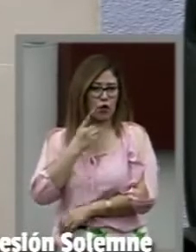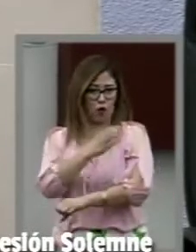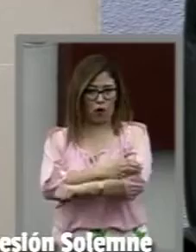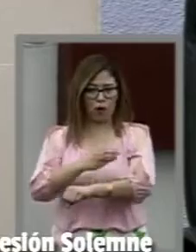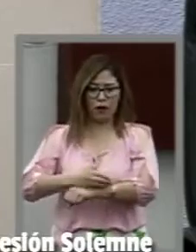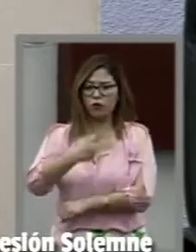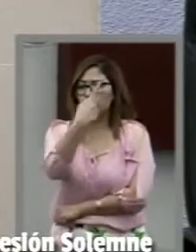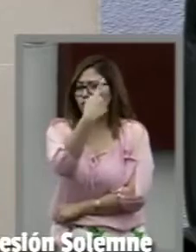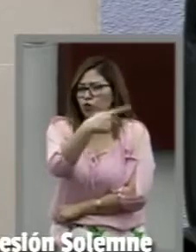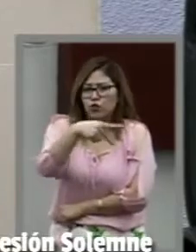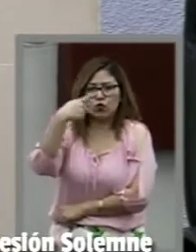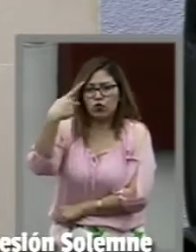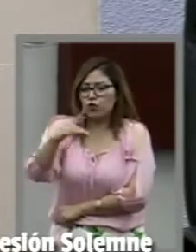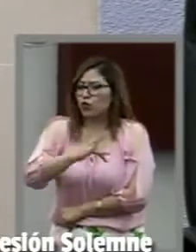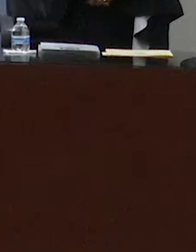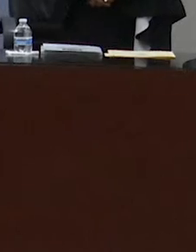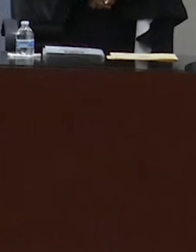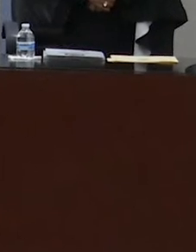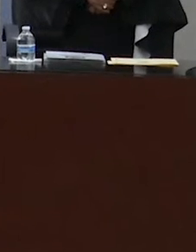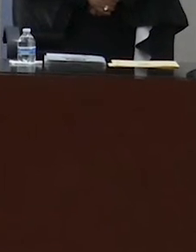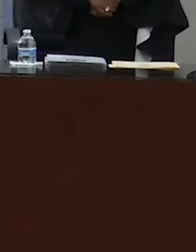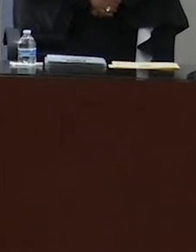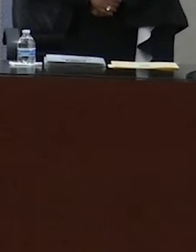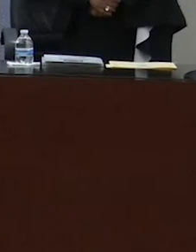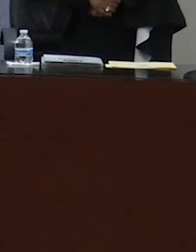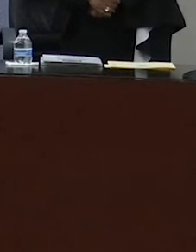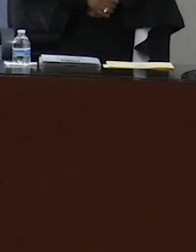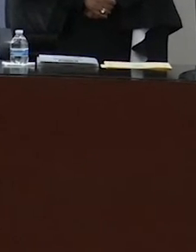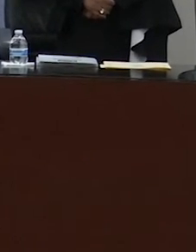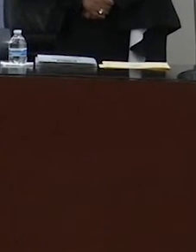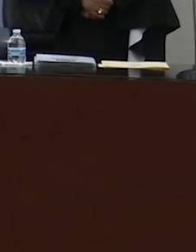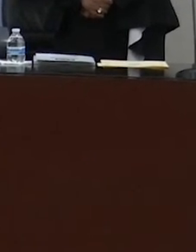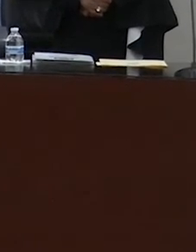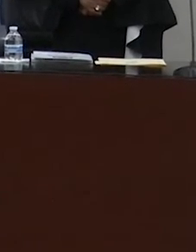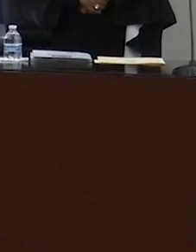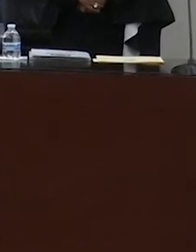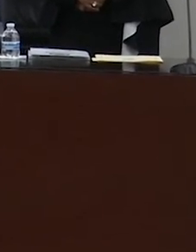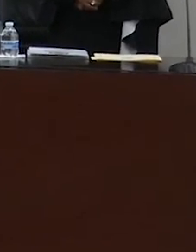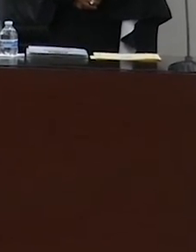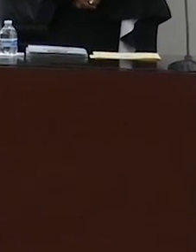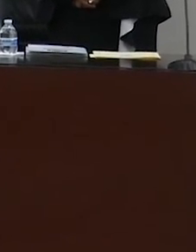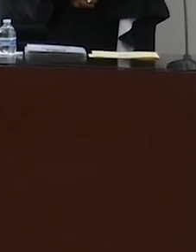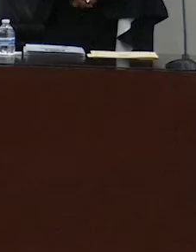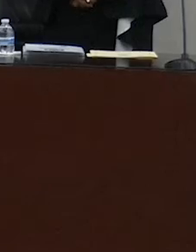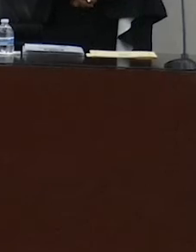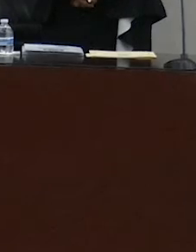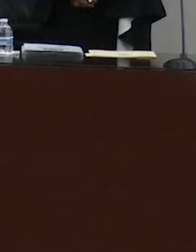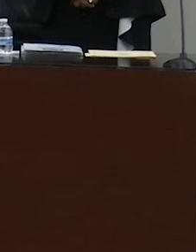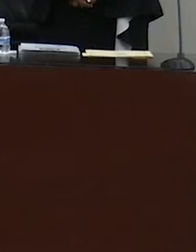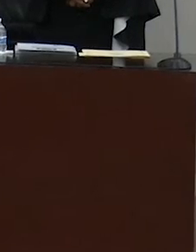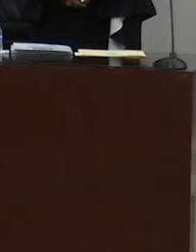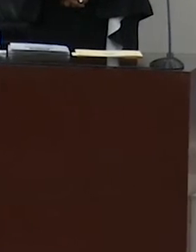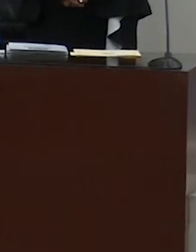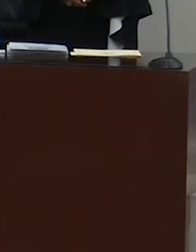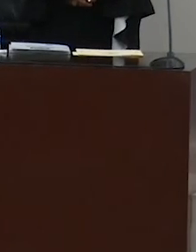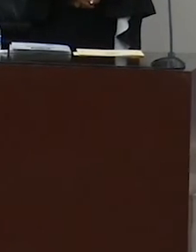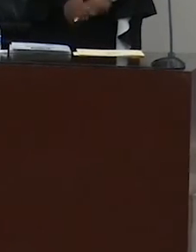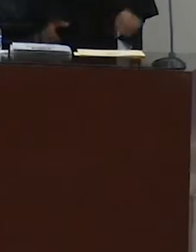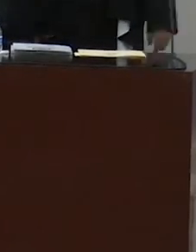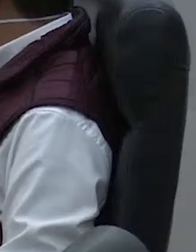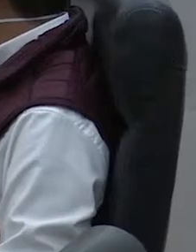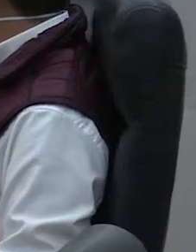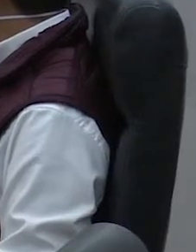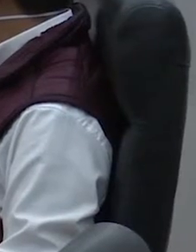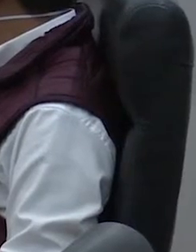castigue a los verdaderos responsables en el acto estuvo presente el gobernador juan manuel carreras a destacar que además